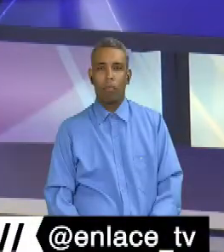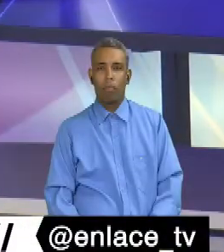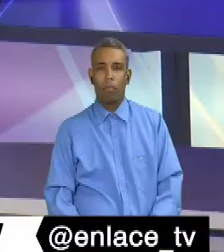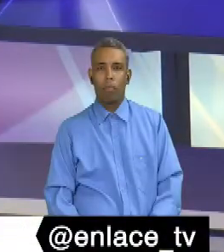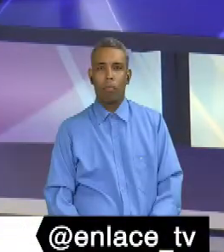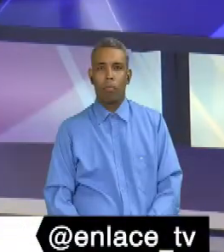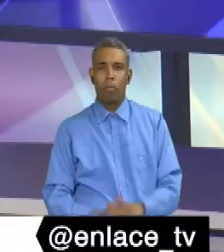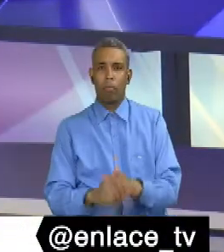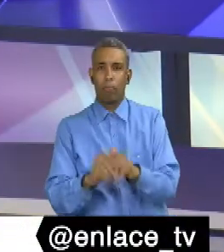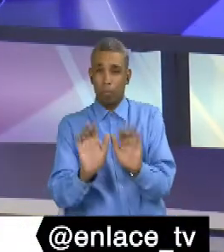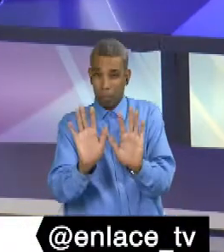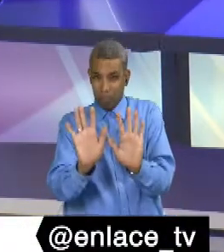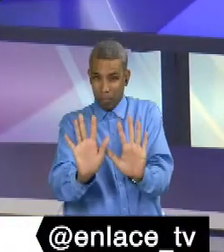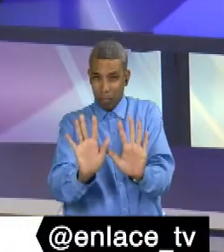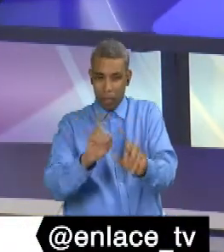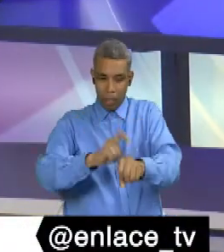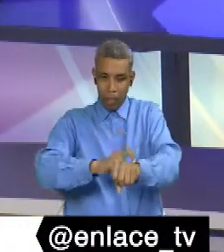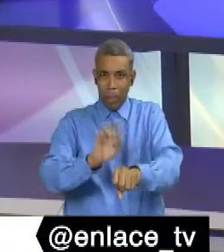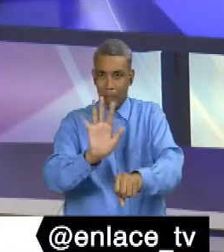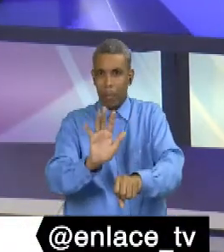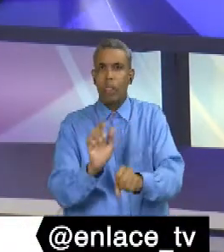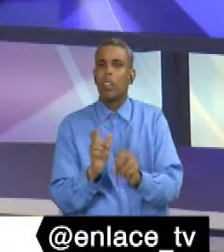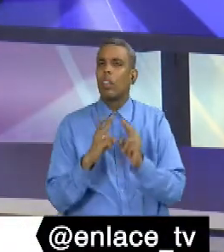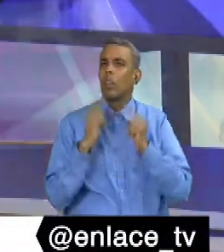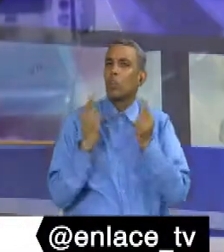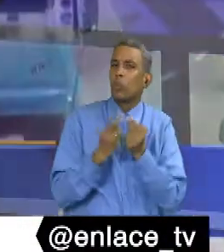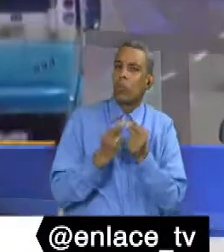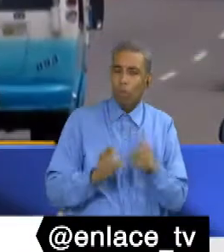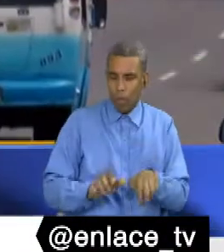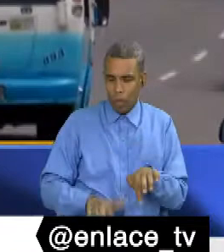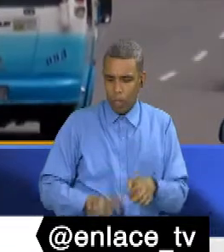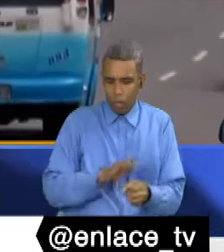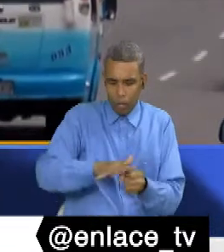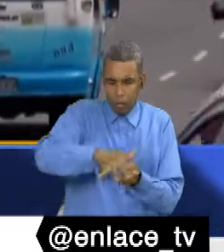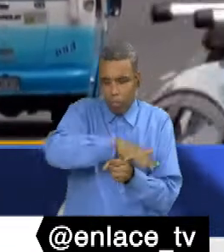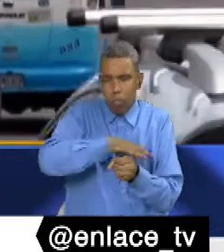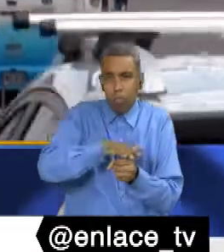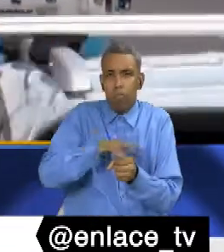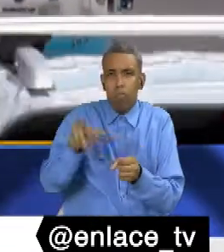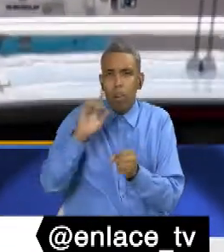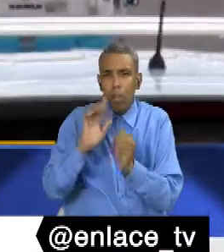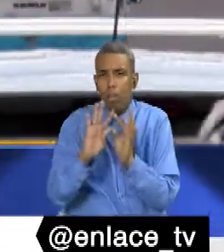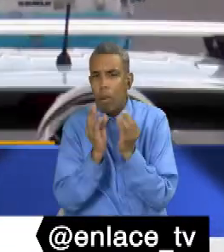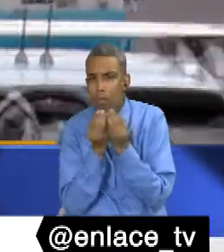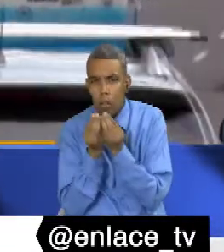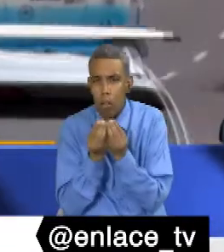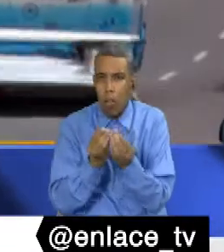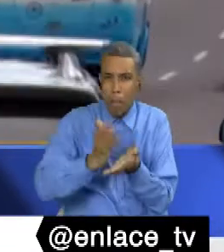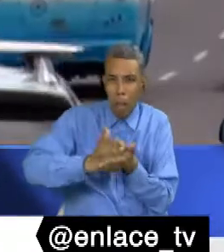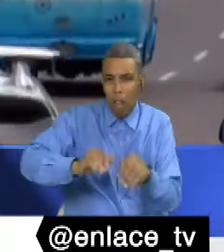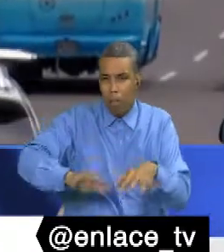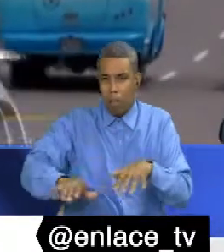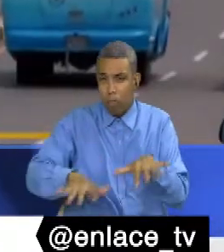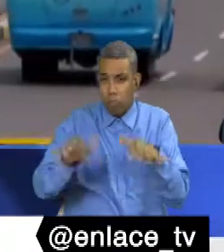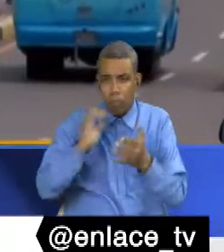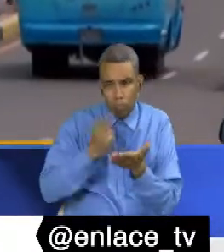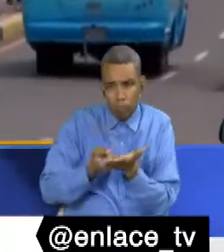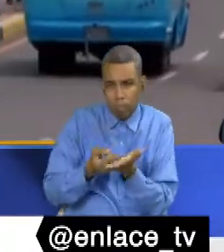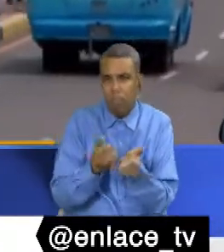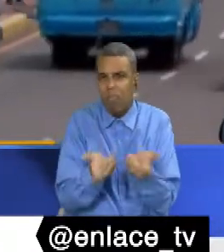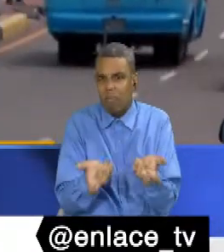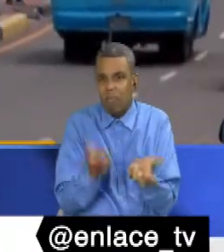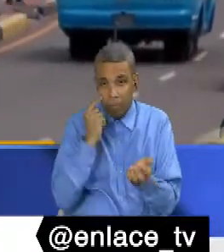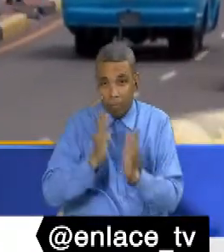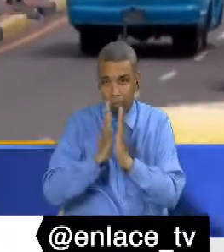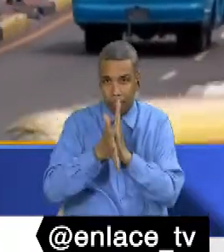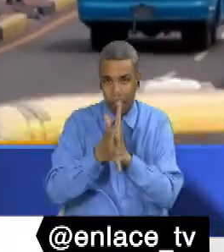Espero información después de la pausa sobre reunión que sostuvo el secretario de Medio Ambiente y el Consejo Municipal para la Gestión del Riesgo y Desastres. Ya regresamos con